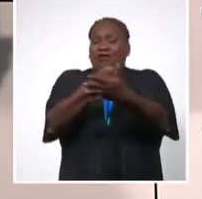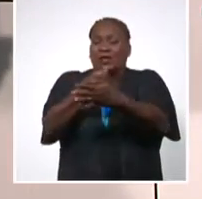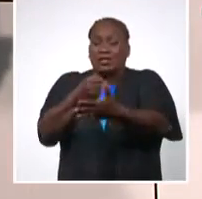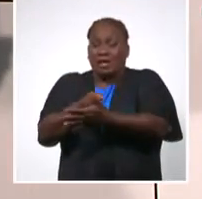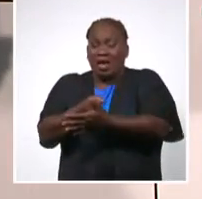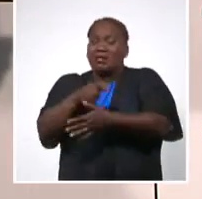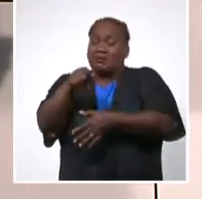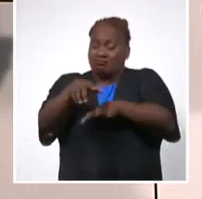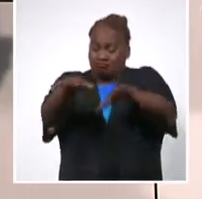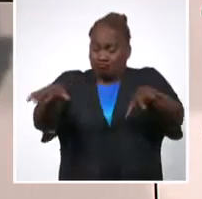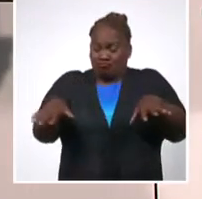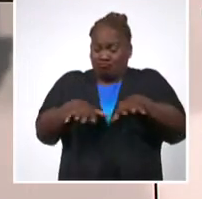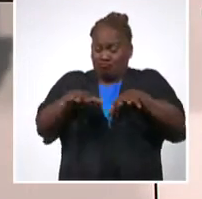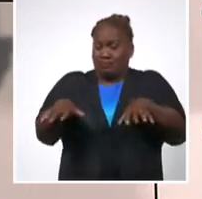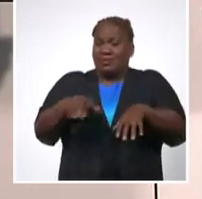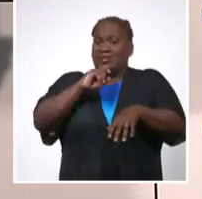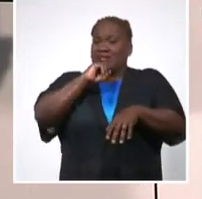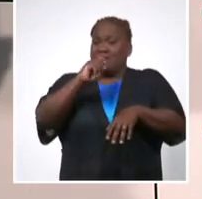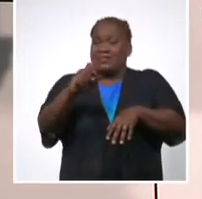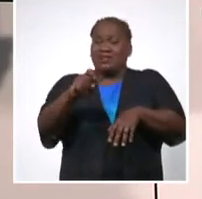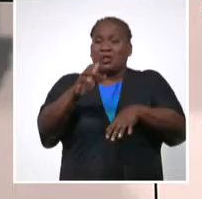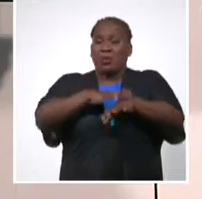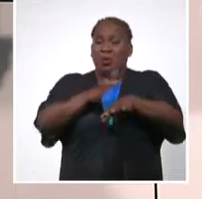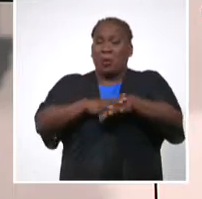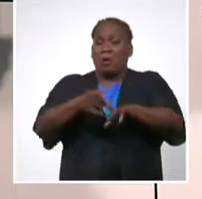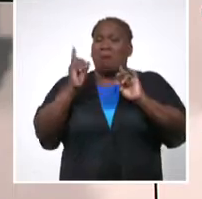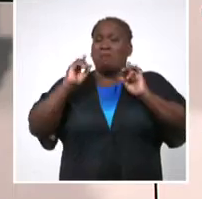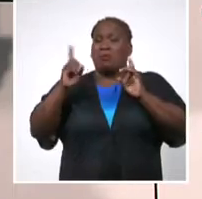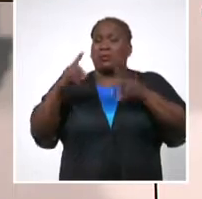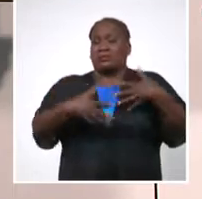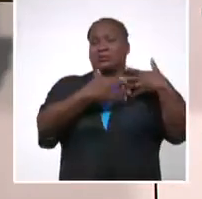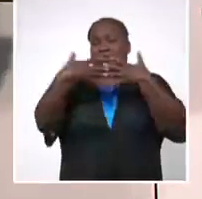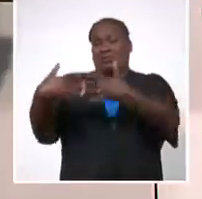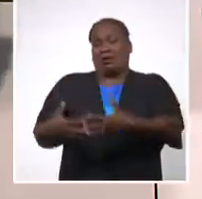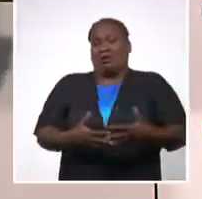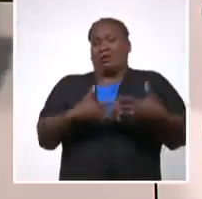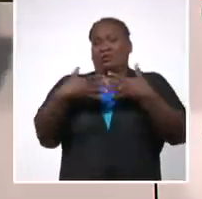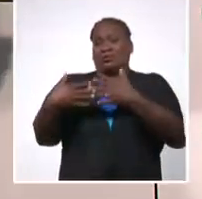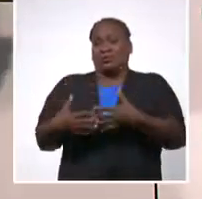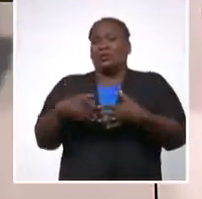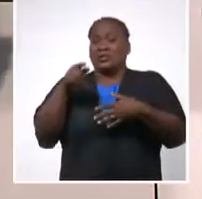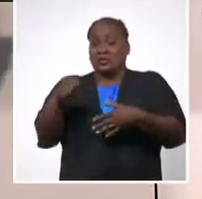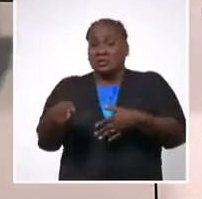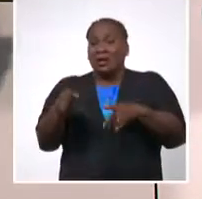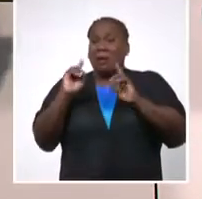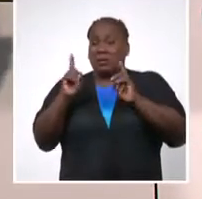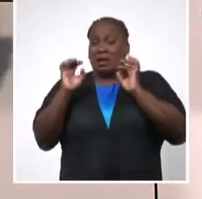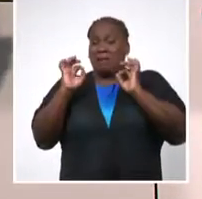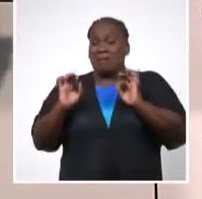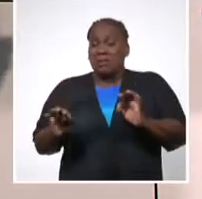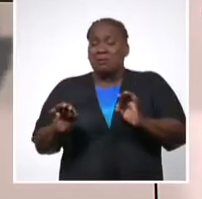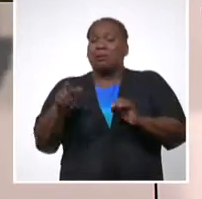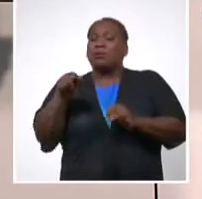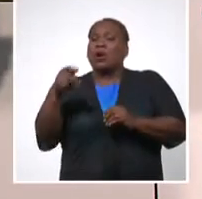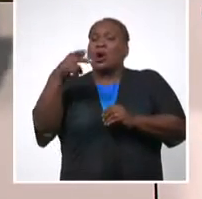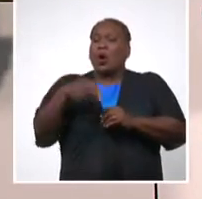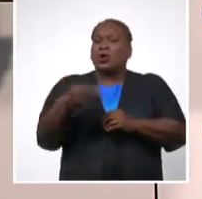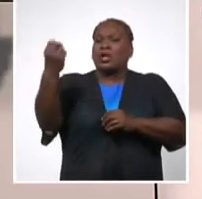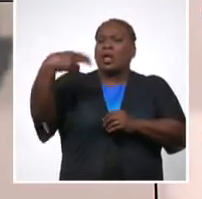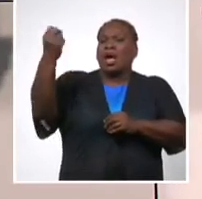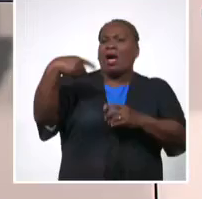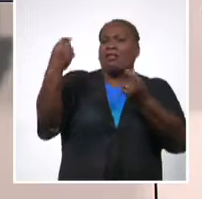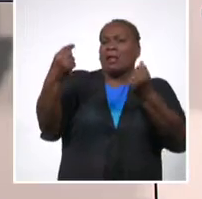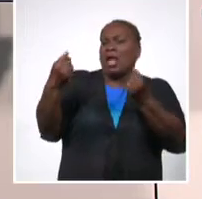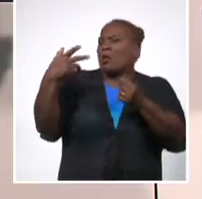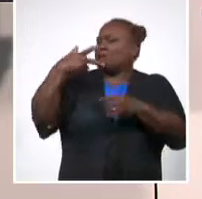contexto bastante hostil por la política estadounidense. Política que incrementa sanciones, corta remesas y, por supuesto, afecta